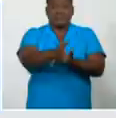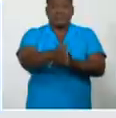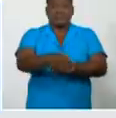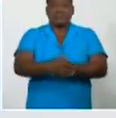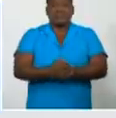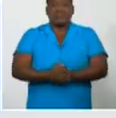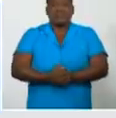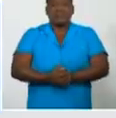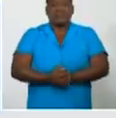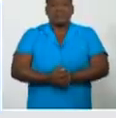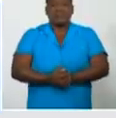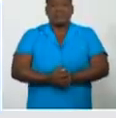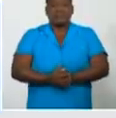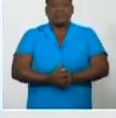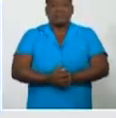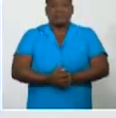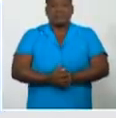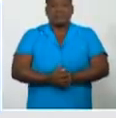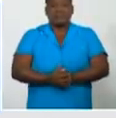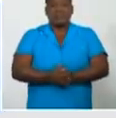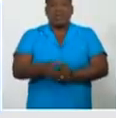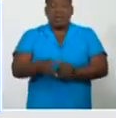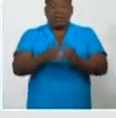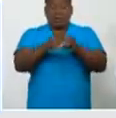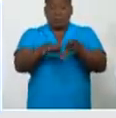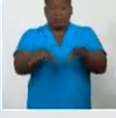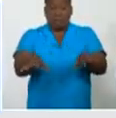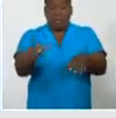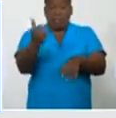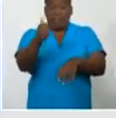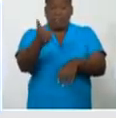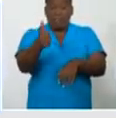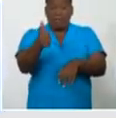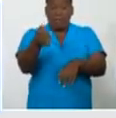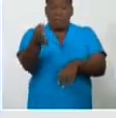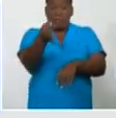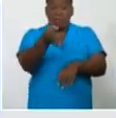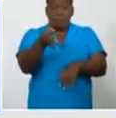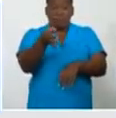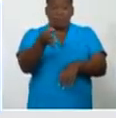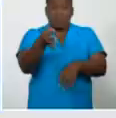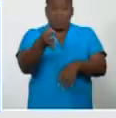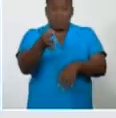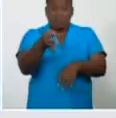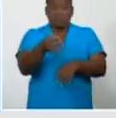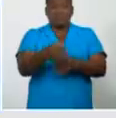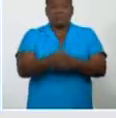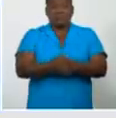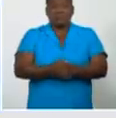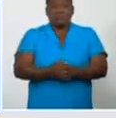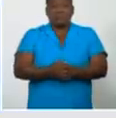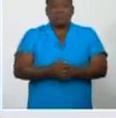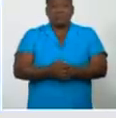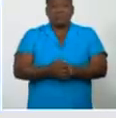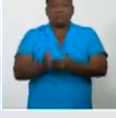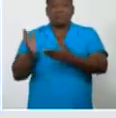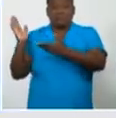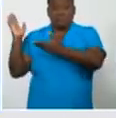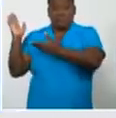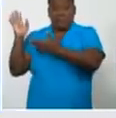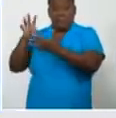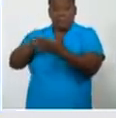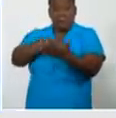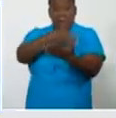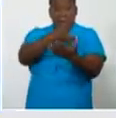más. Además, disperso en 10 de sus 13 municipios, como se puede ver en el mapa.